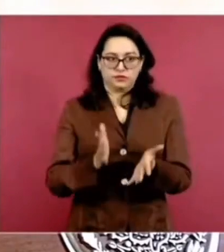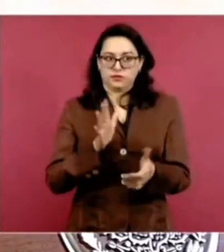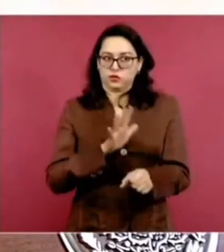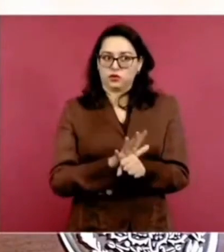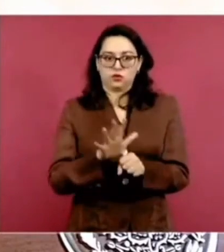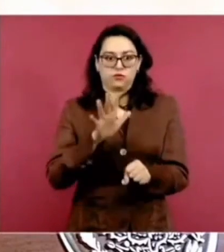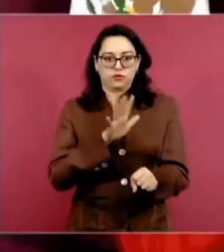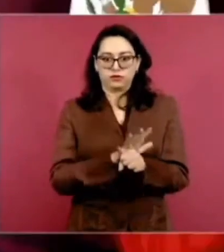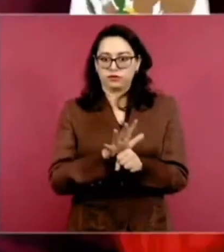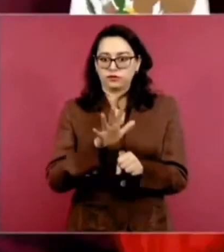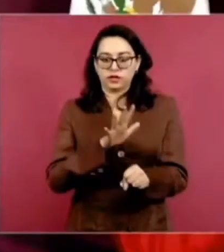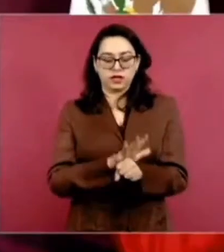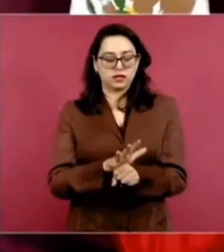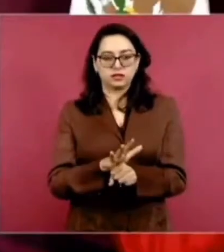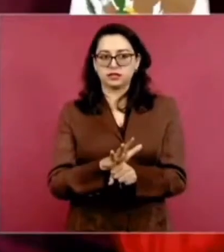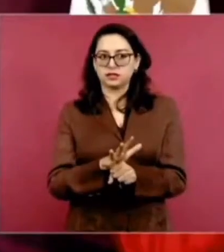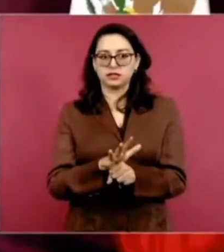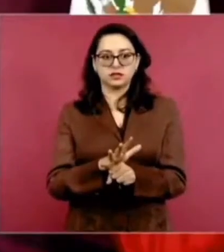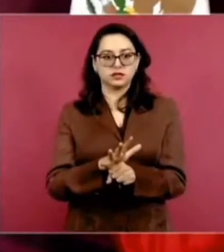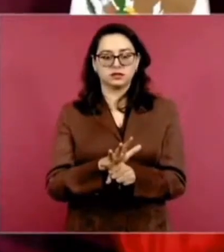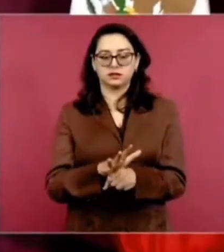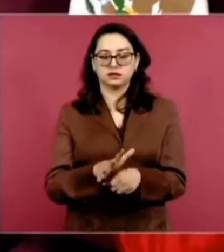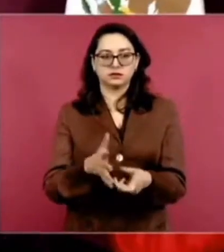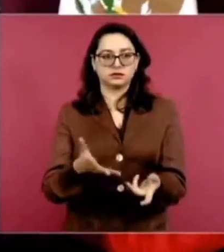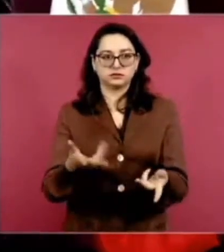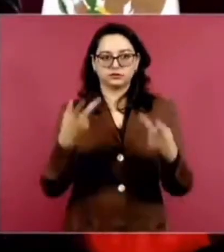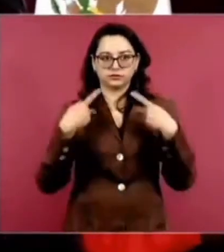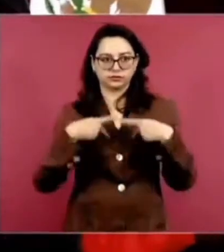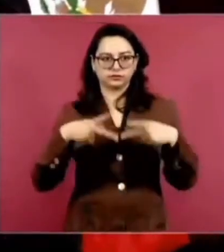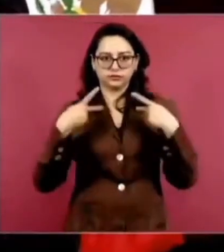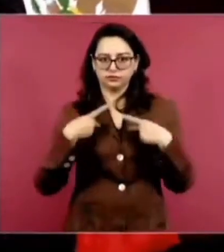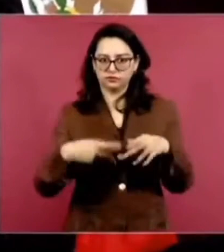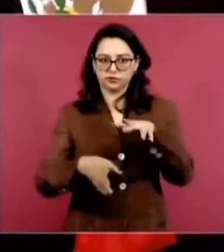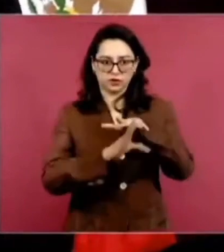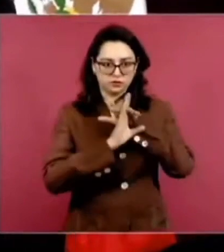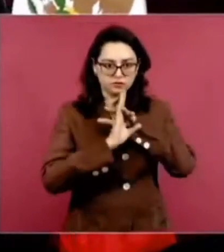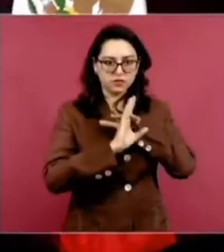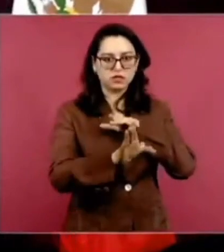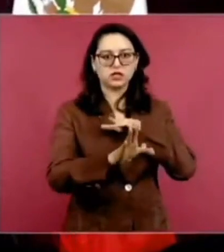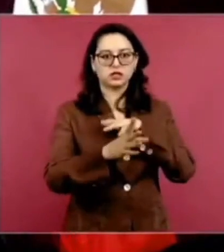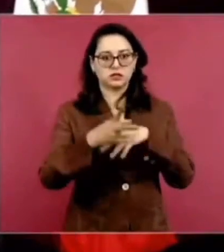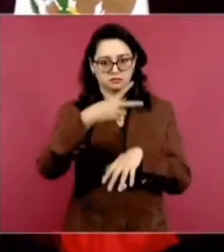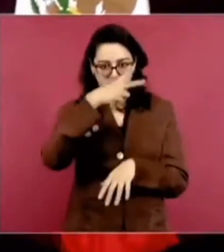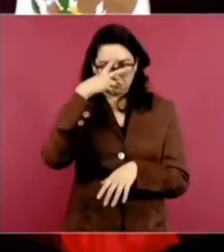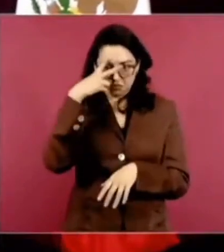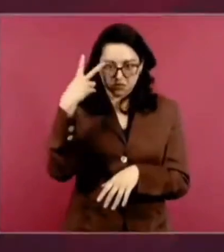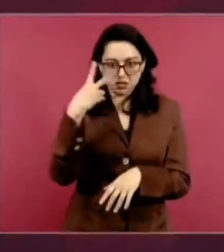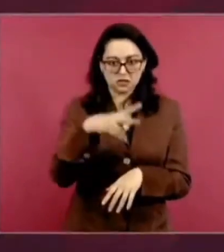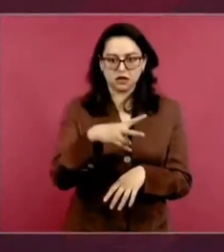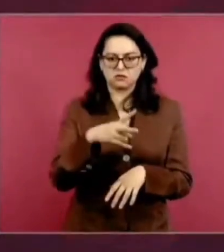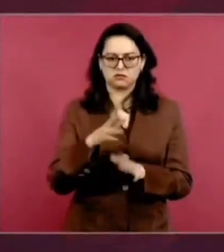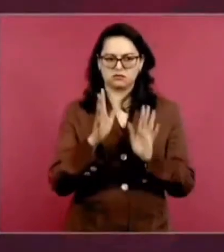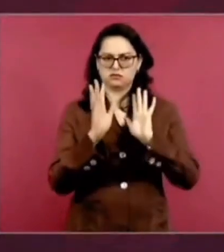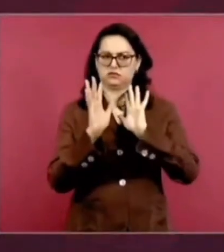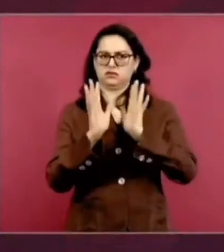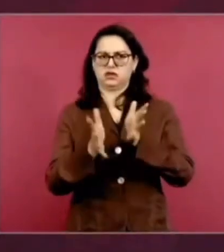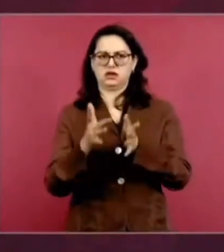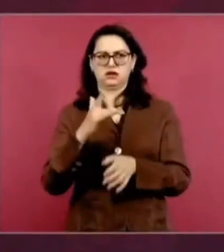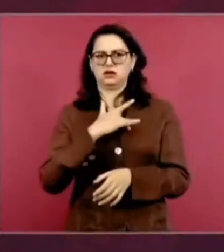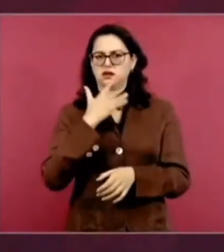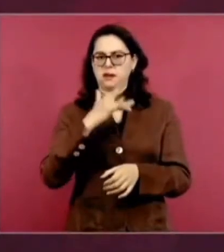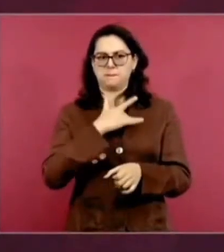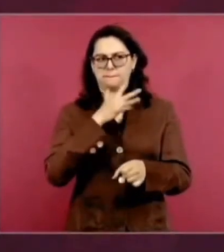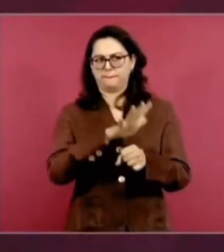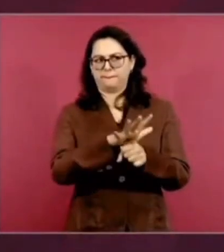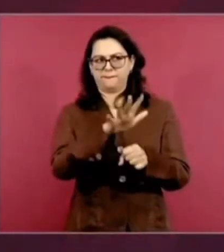de nuestros paisanos mexicanos, además están